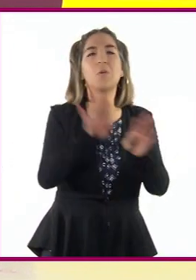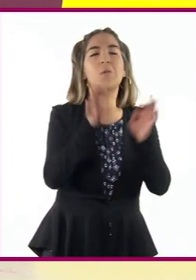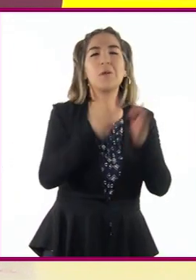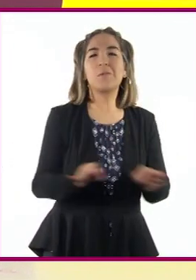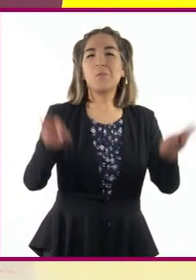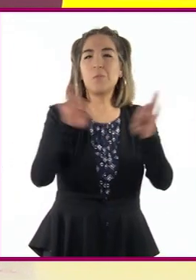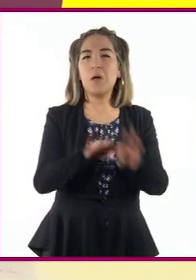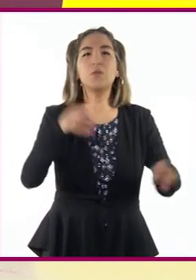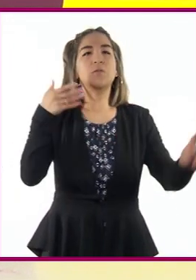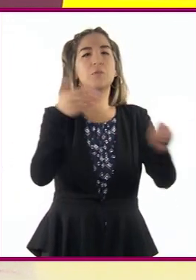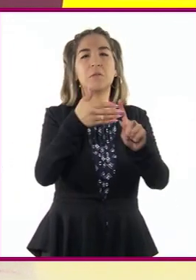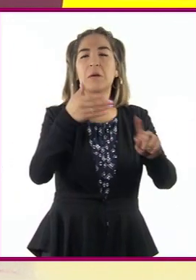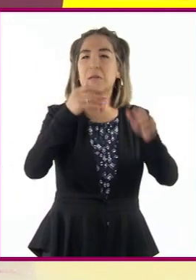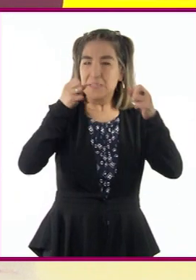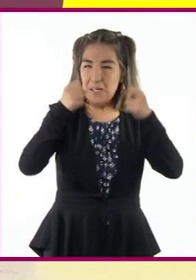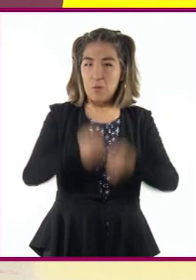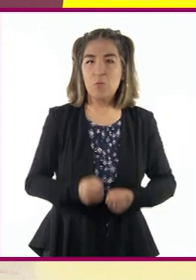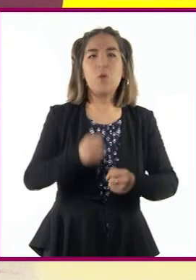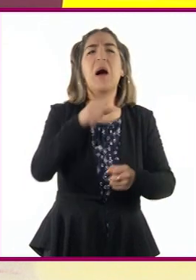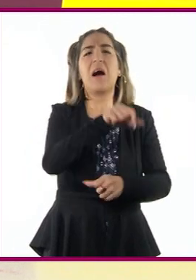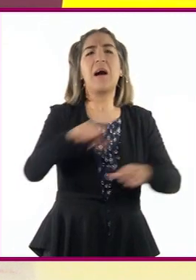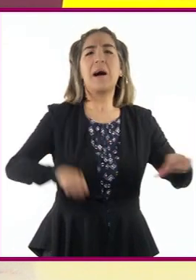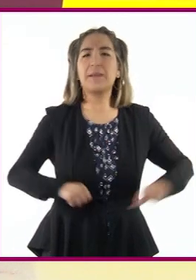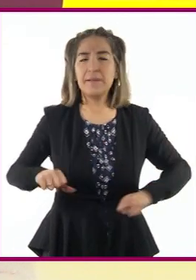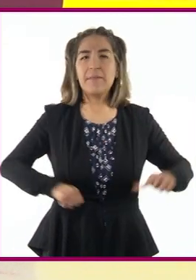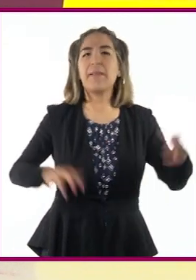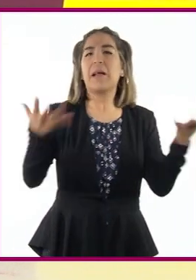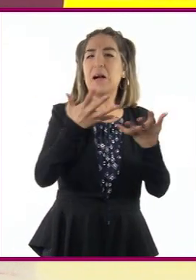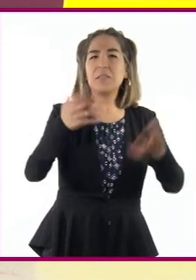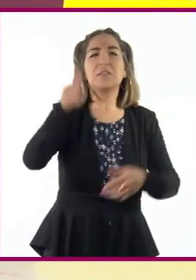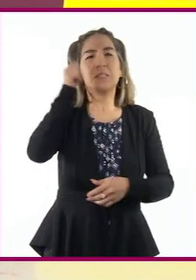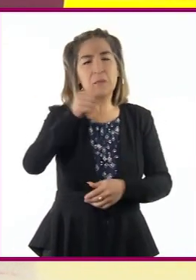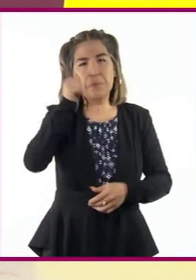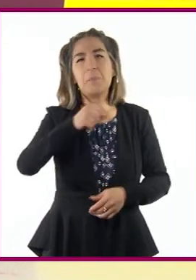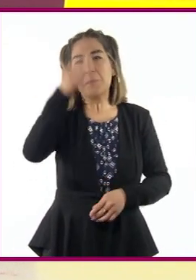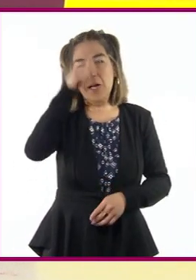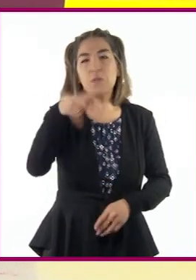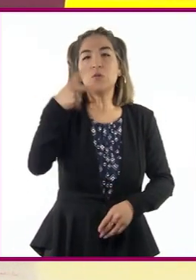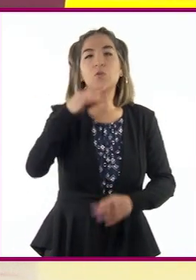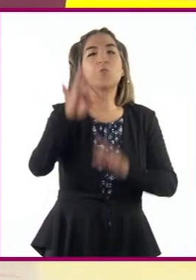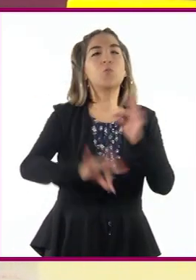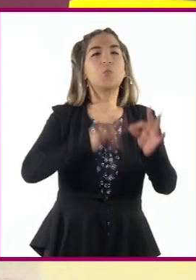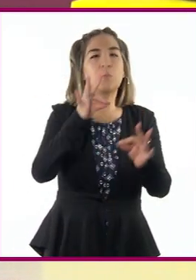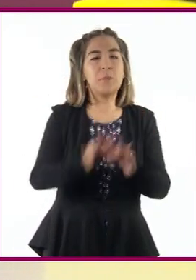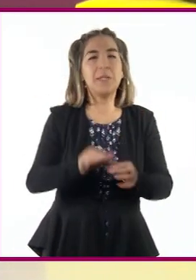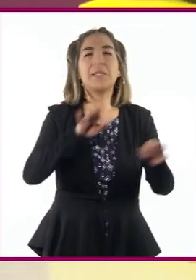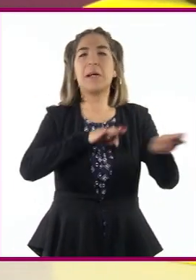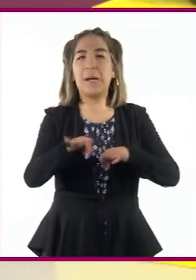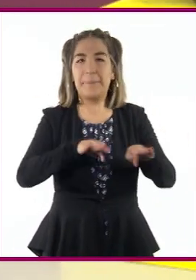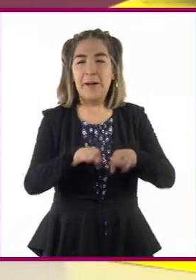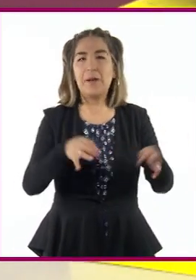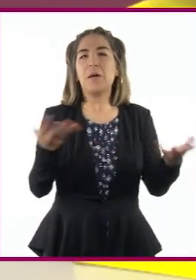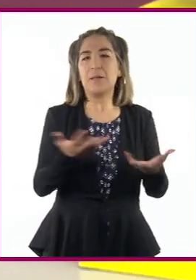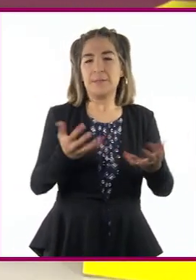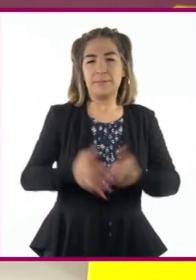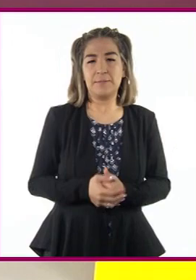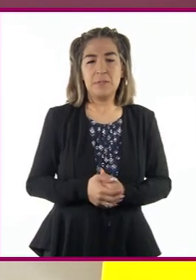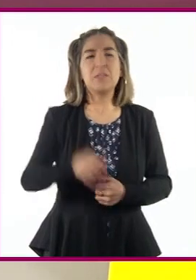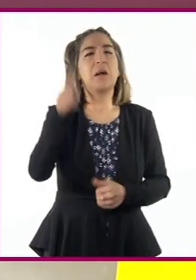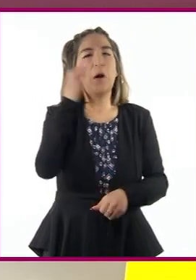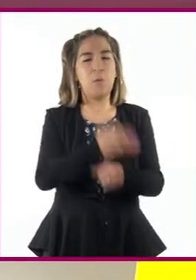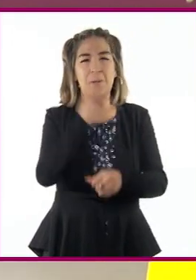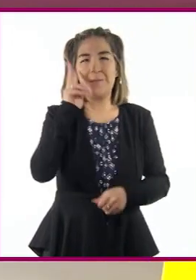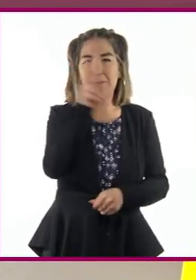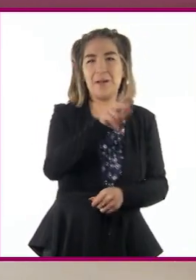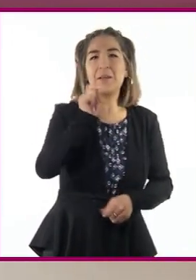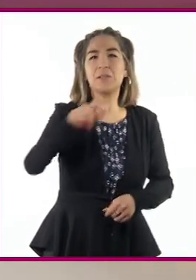objetivos definidos. Hay acciones que pueden realizar siempre para cumplir sus cometidos. Pues bien, vemos que las